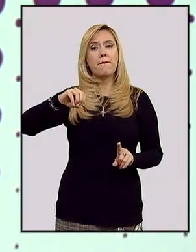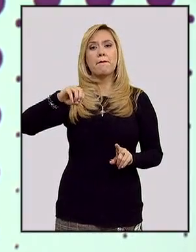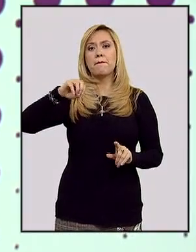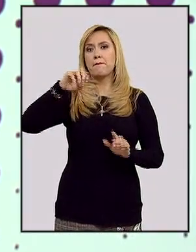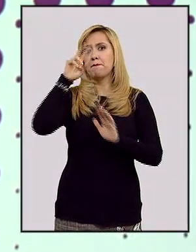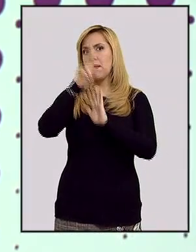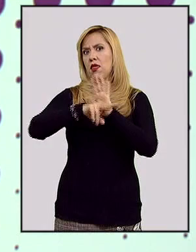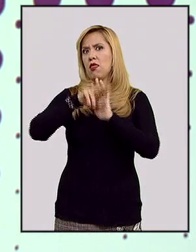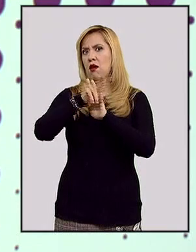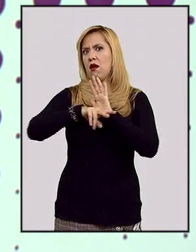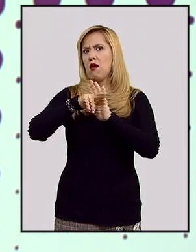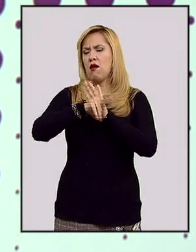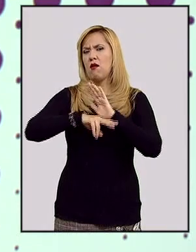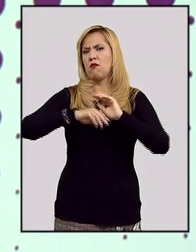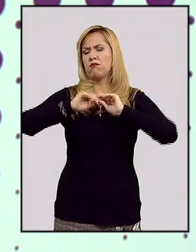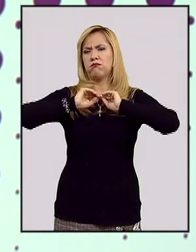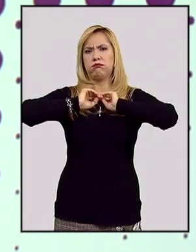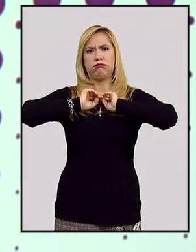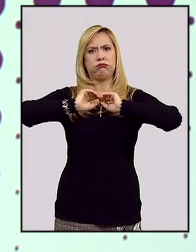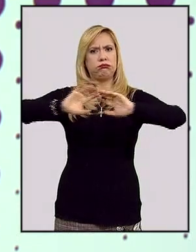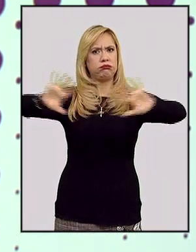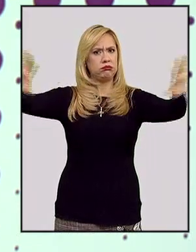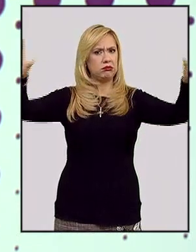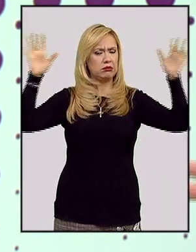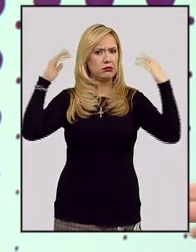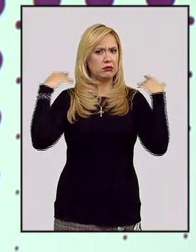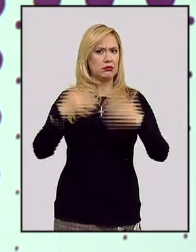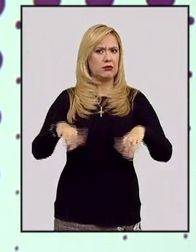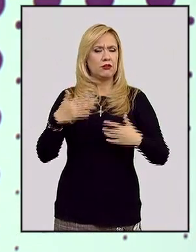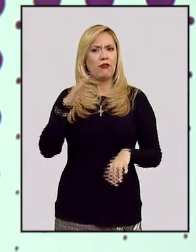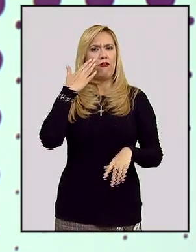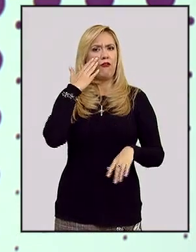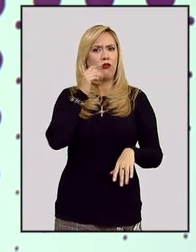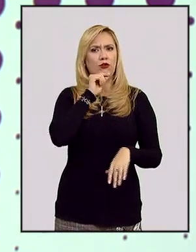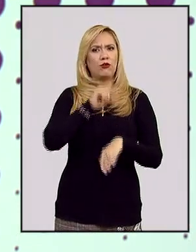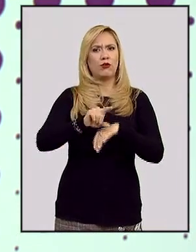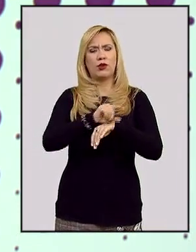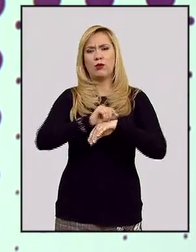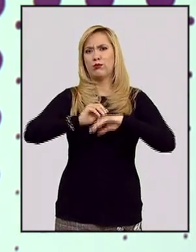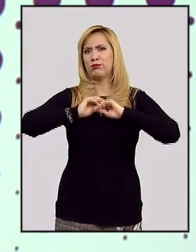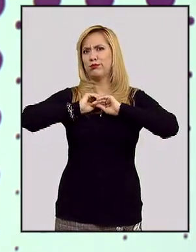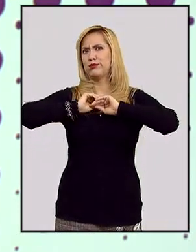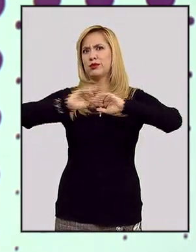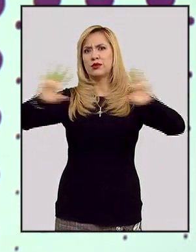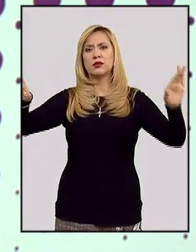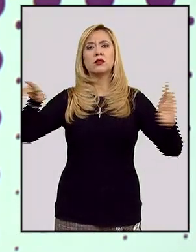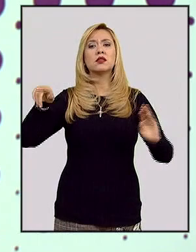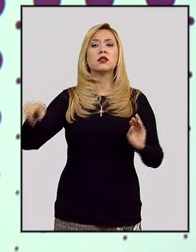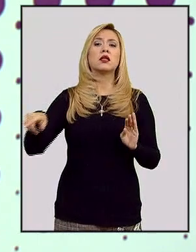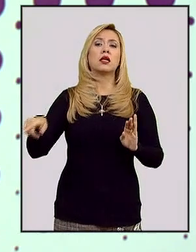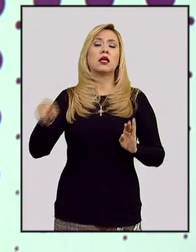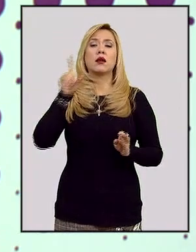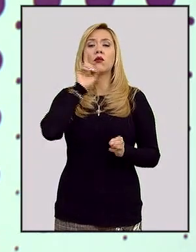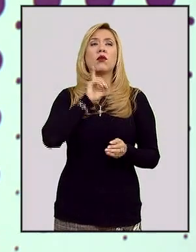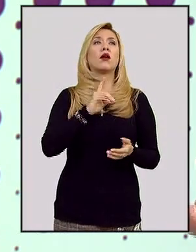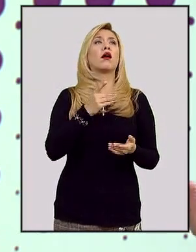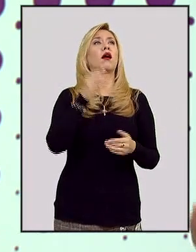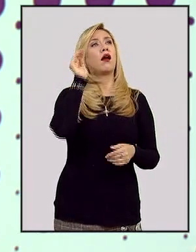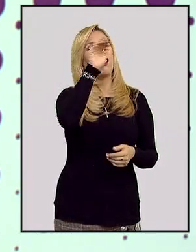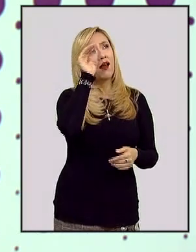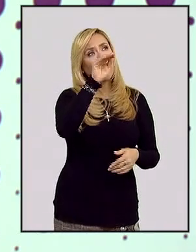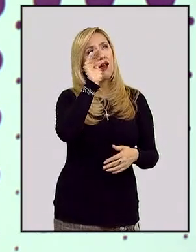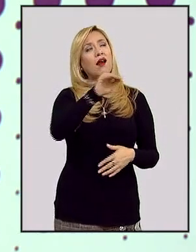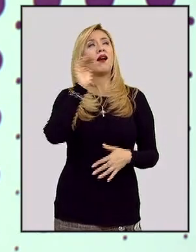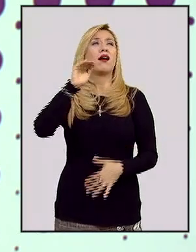video se fue publicado por todos los medios de comunicación, en donde ella estaba solicitando la